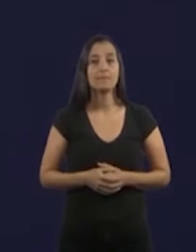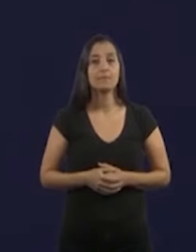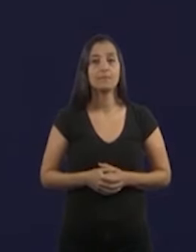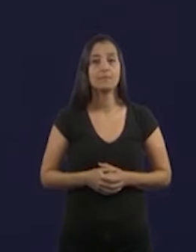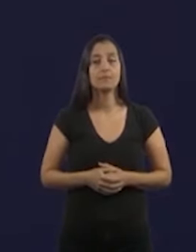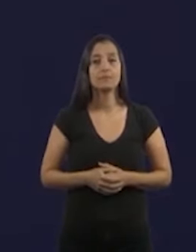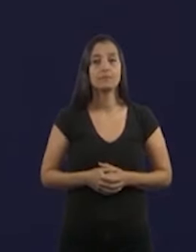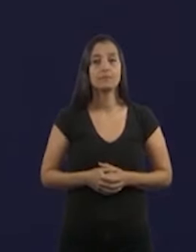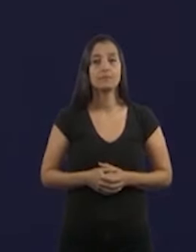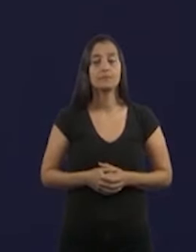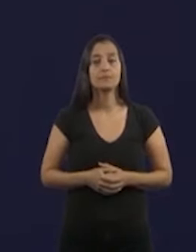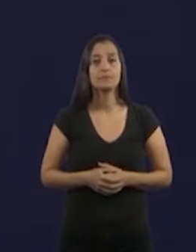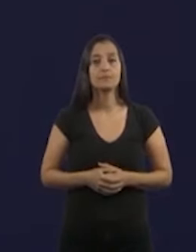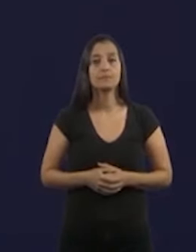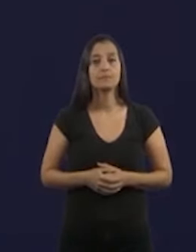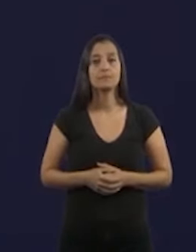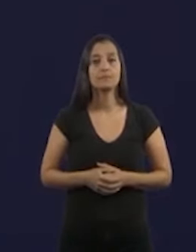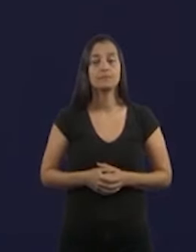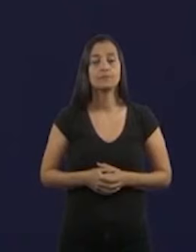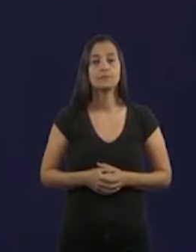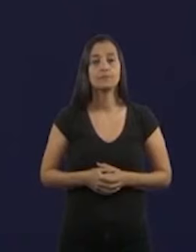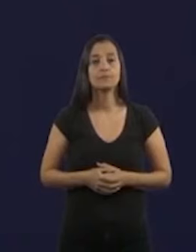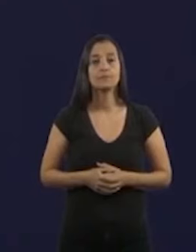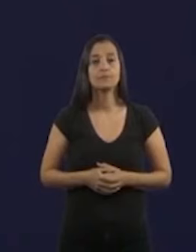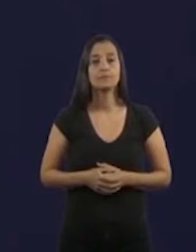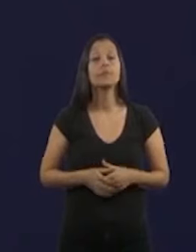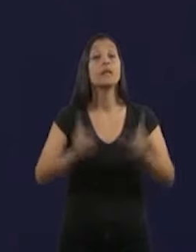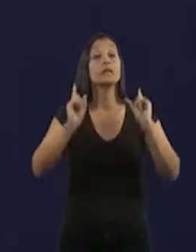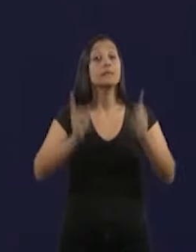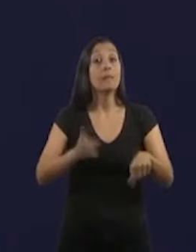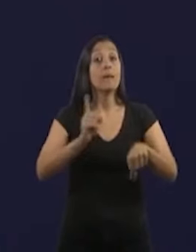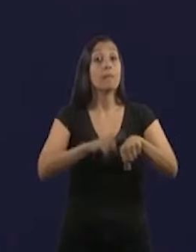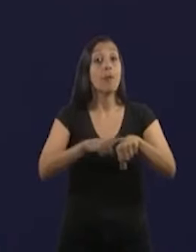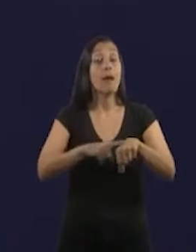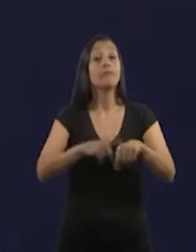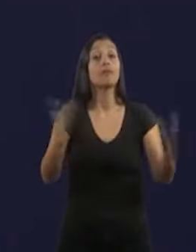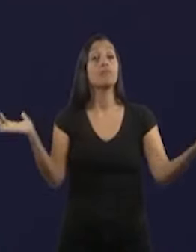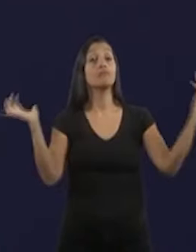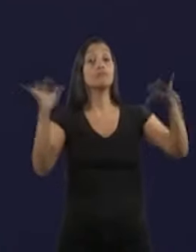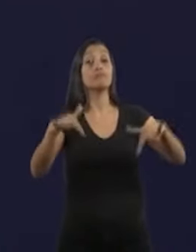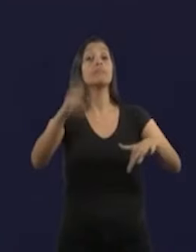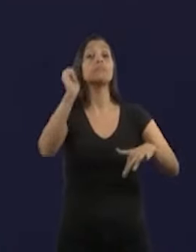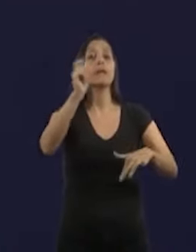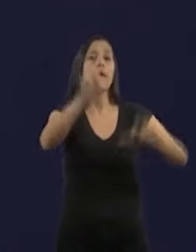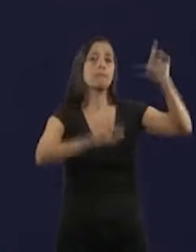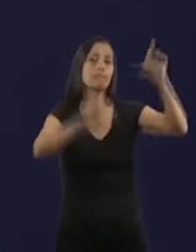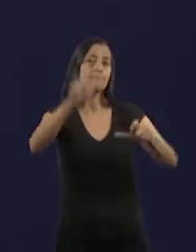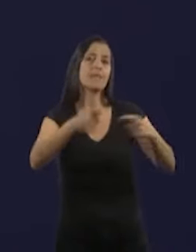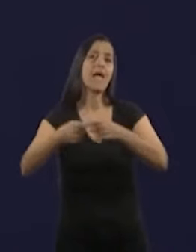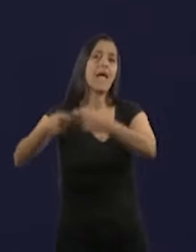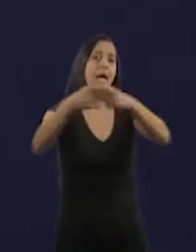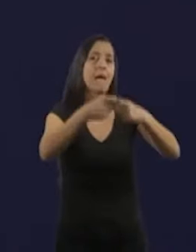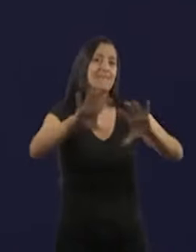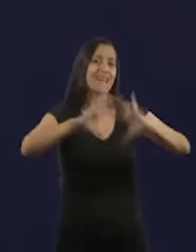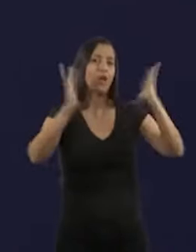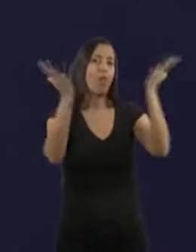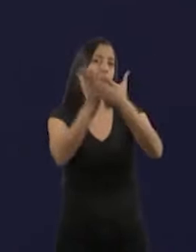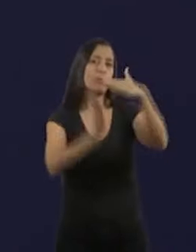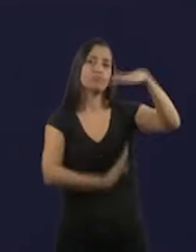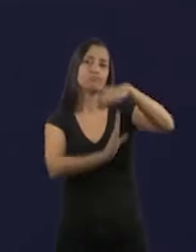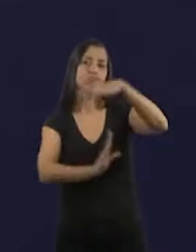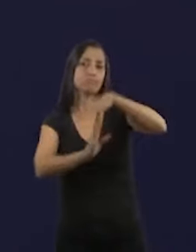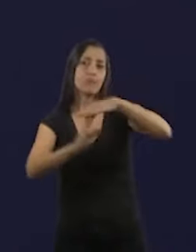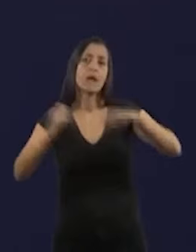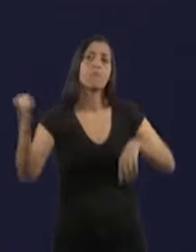en Haley, perdón, también donde van a estar presentes los principales empresarios del mundo, en general